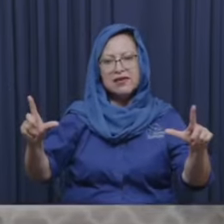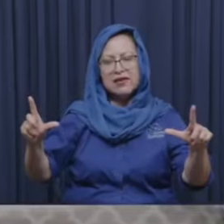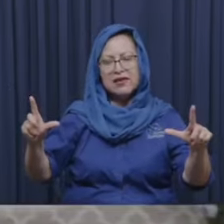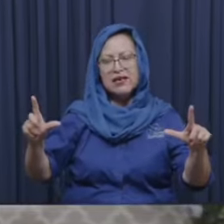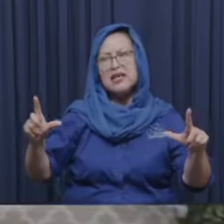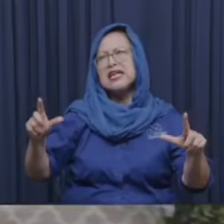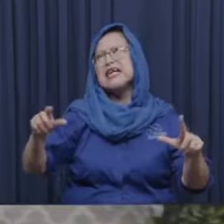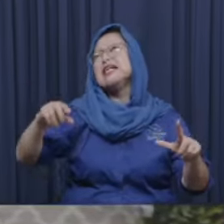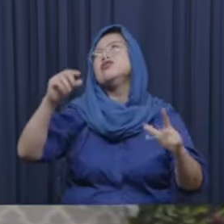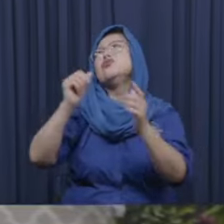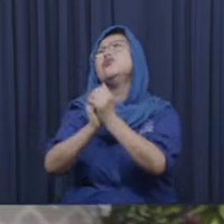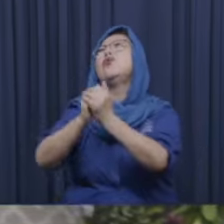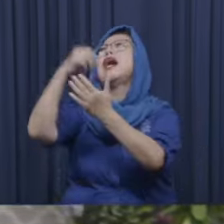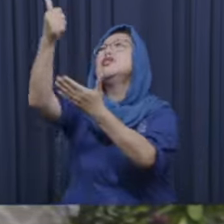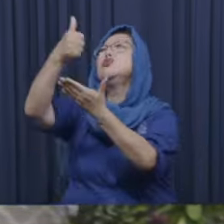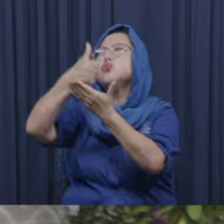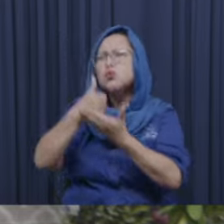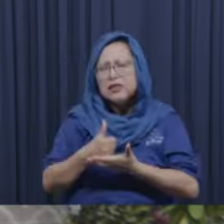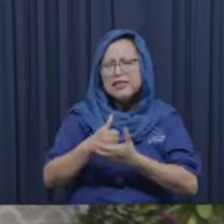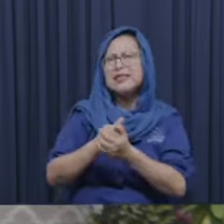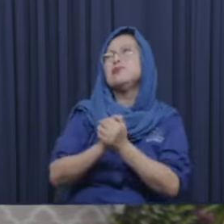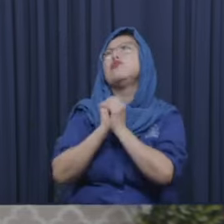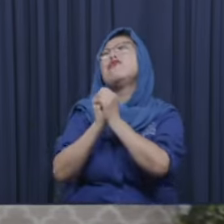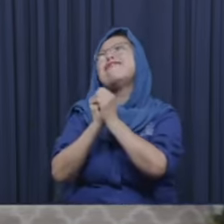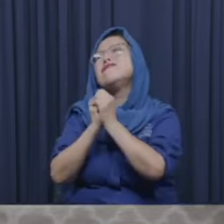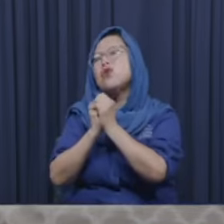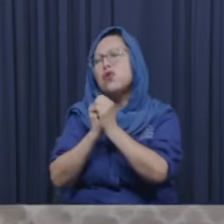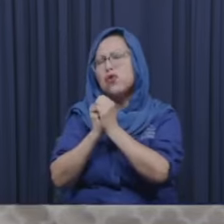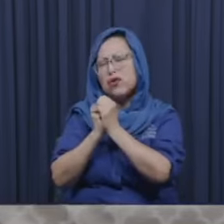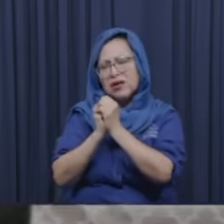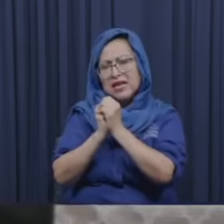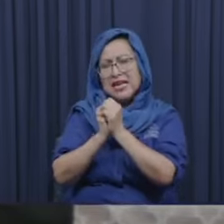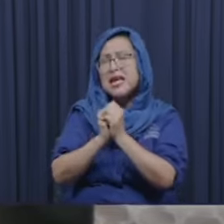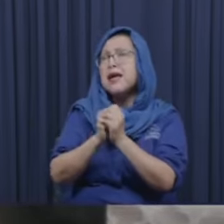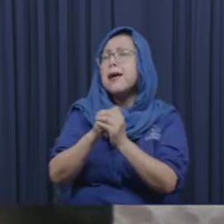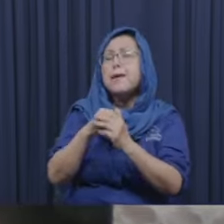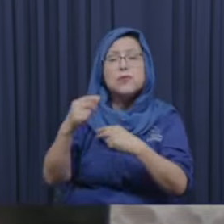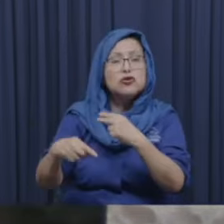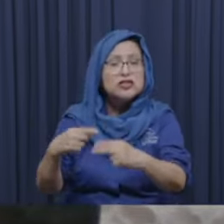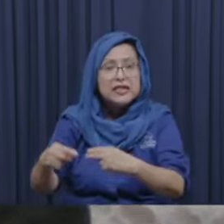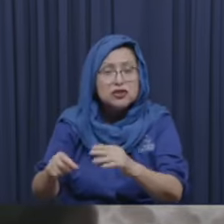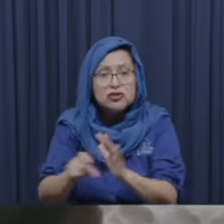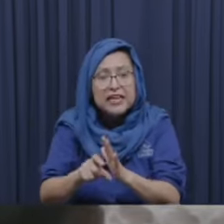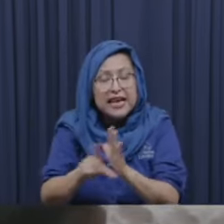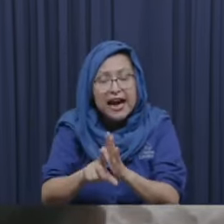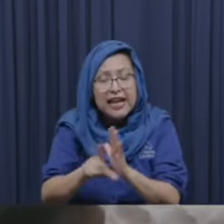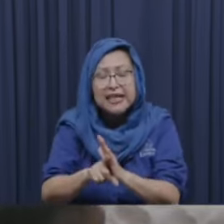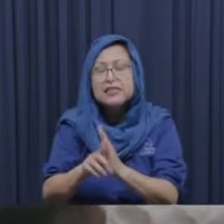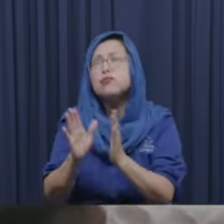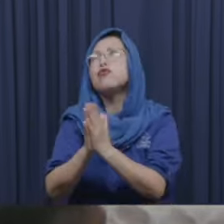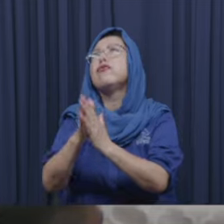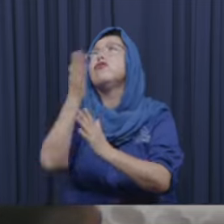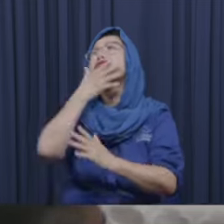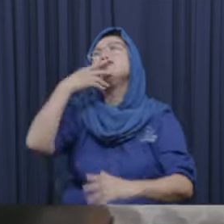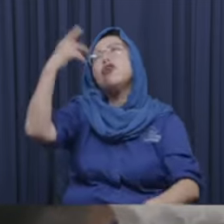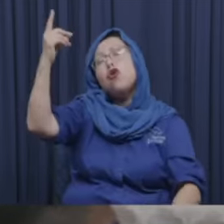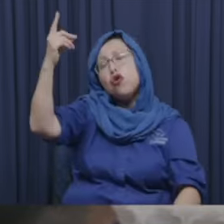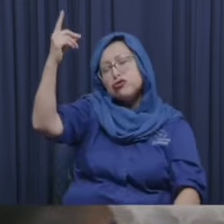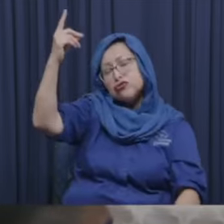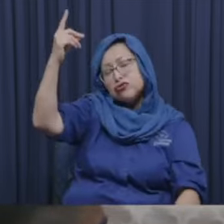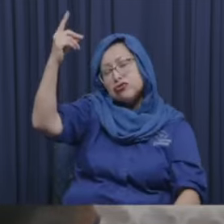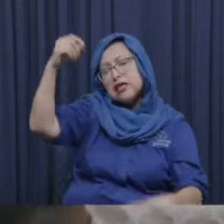tu pronto auxilio en medio de las enfermedades problemas legales procesos señor que están atravesando padre bendito